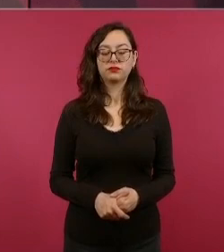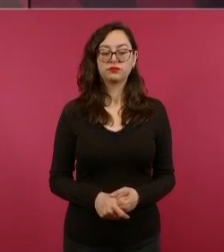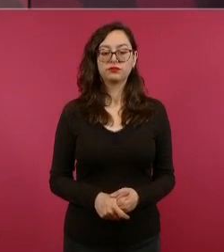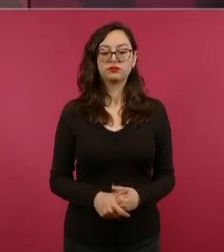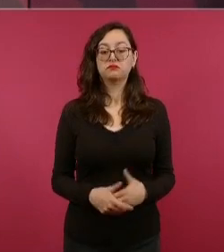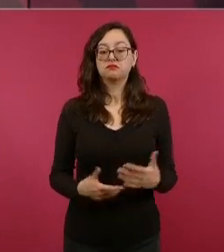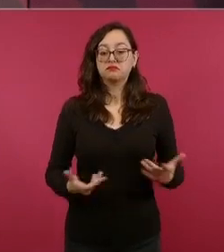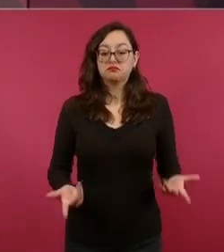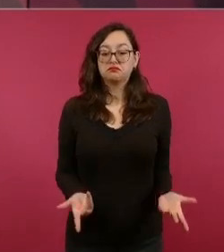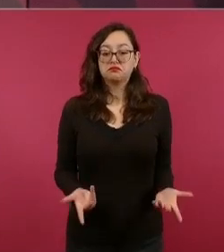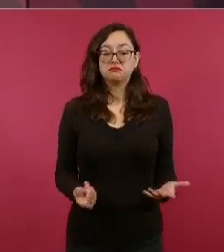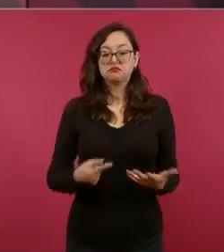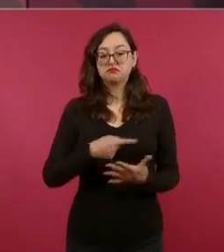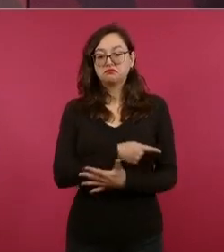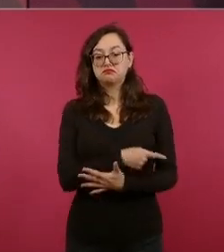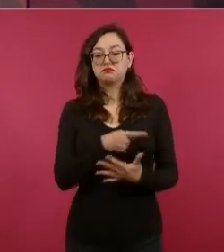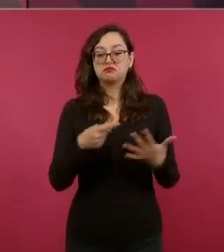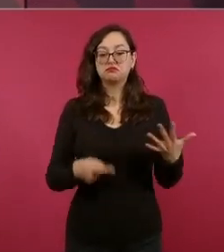y